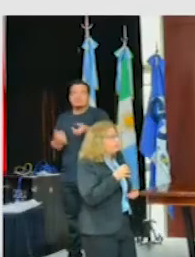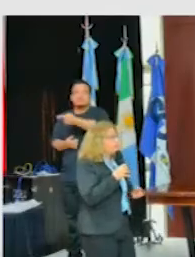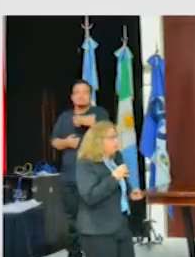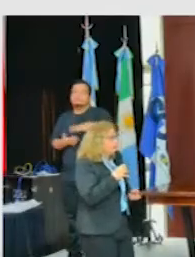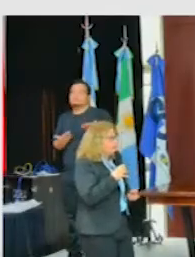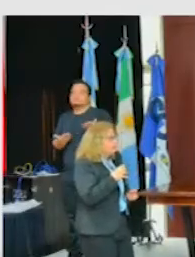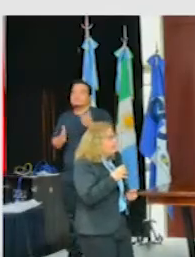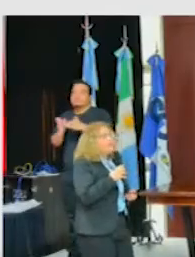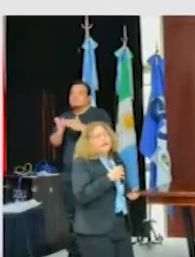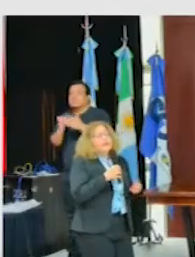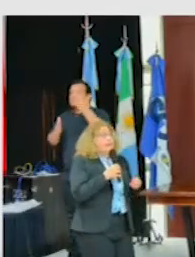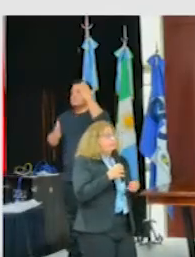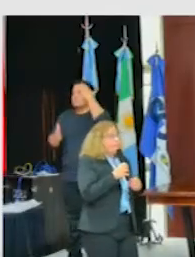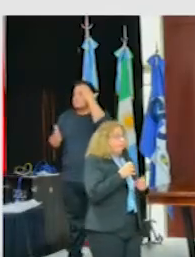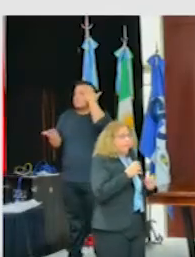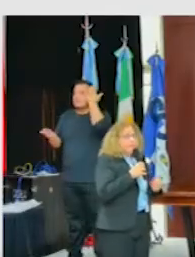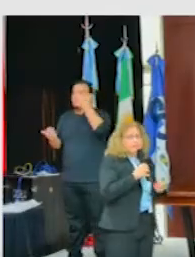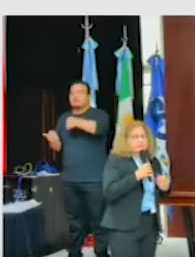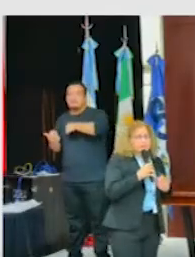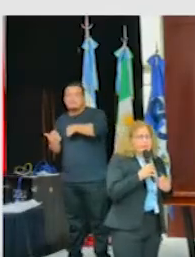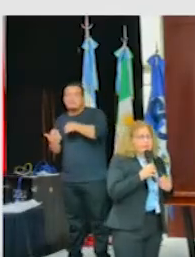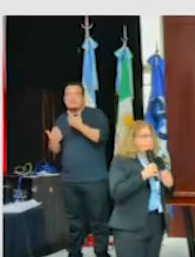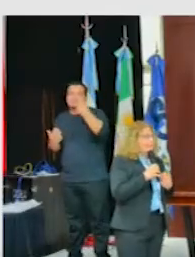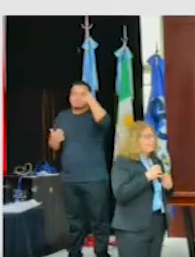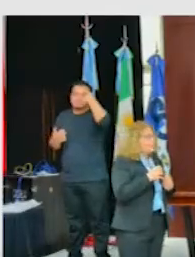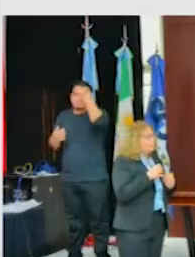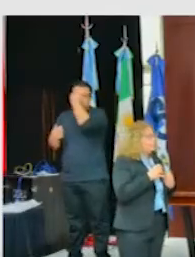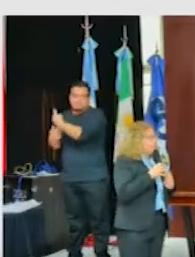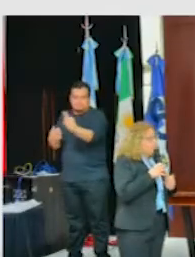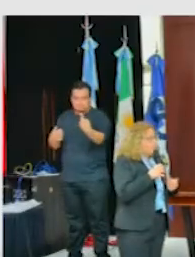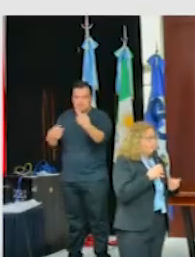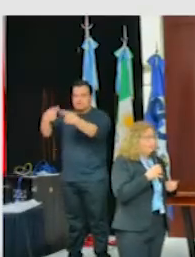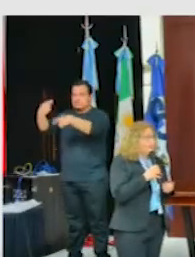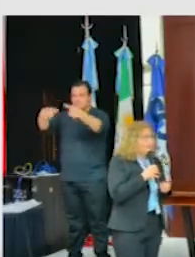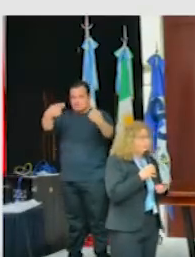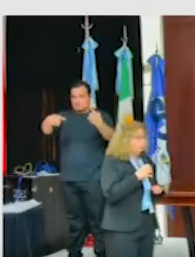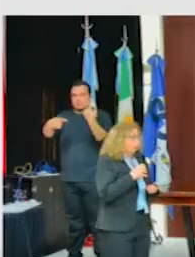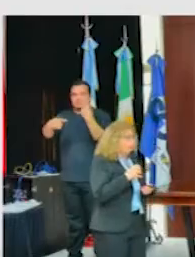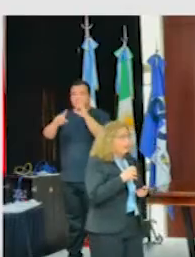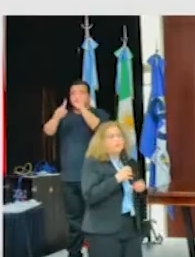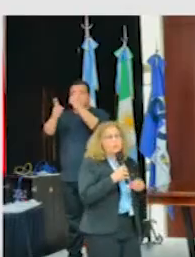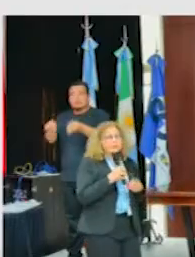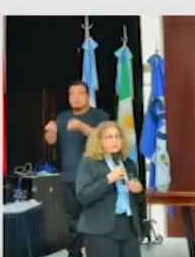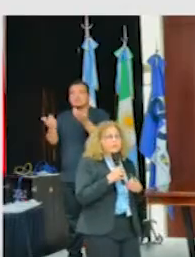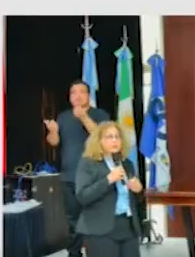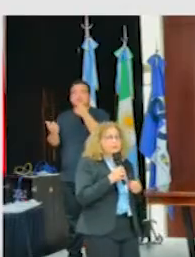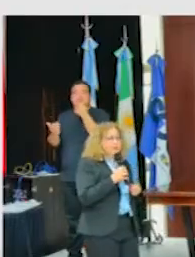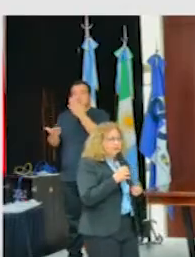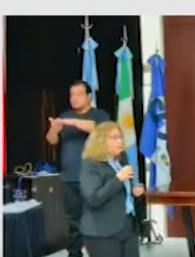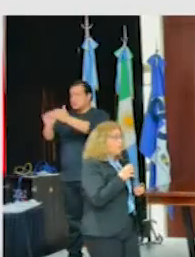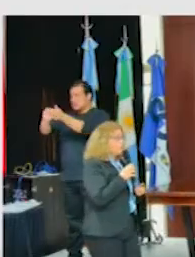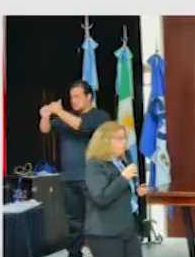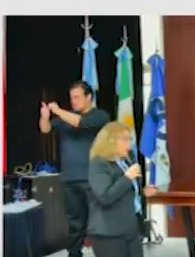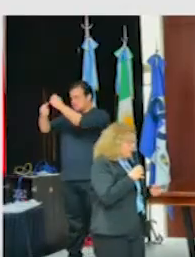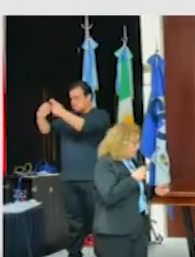culturales y sociales. Que inevitablemente hablar de sexualidad impacta sobre nuestras propias experiencias e historias. Por eso tenemos que trabajar